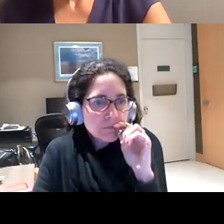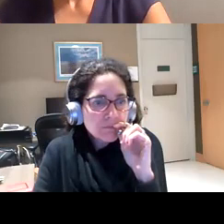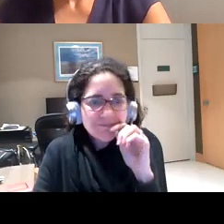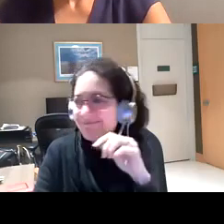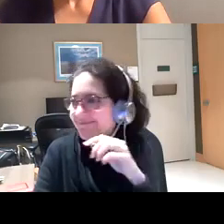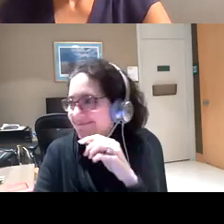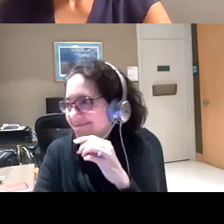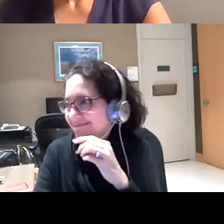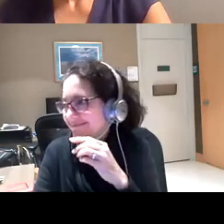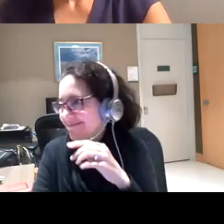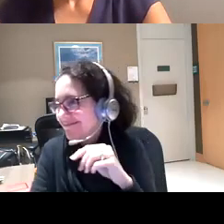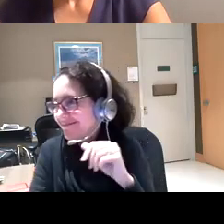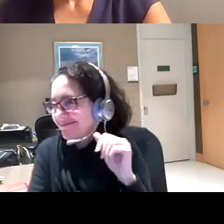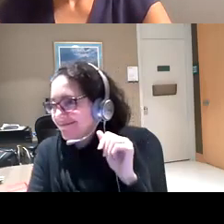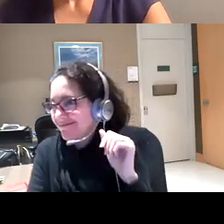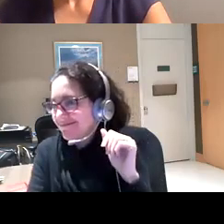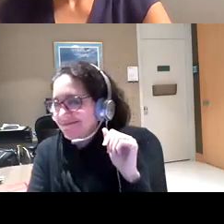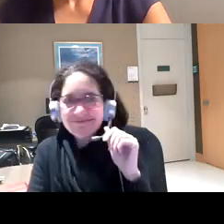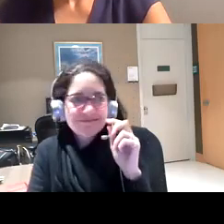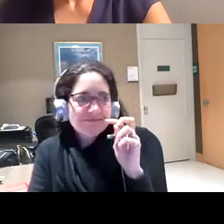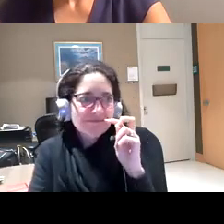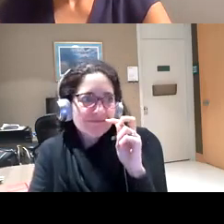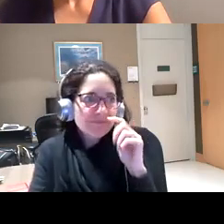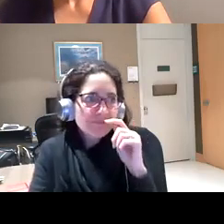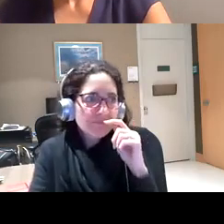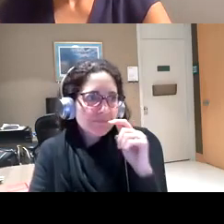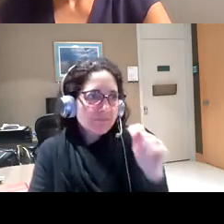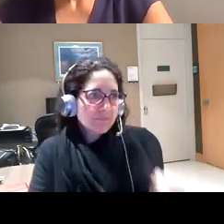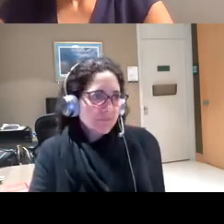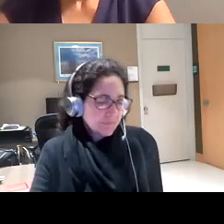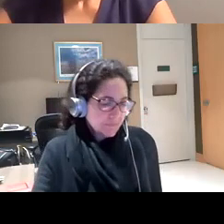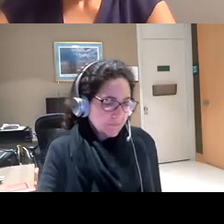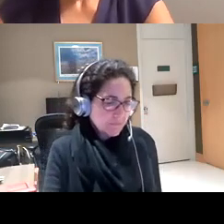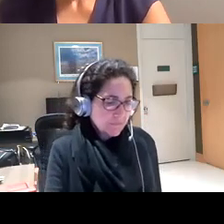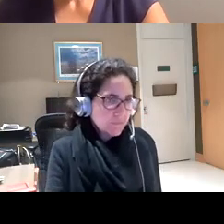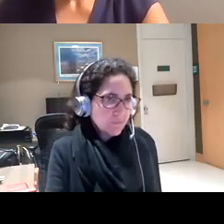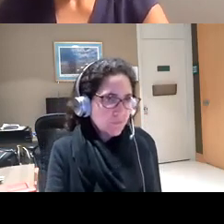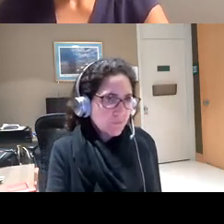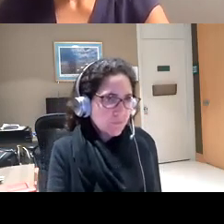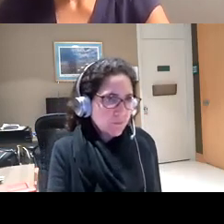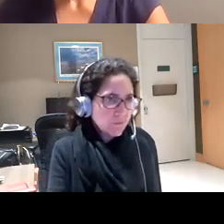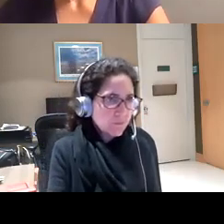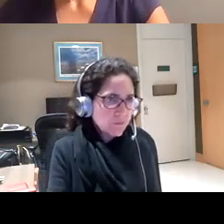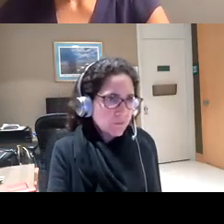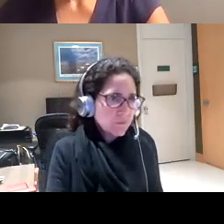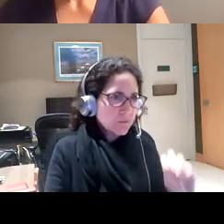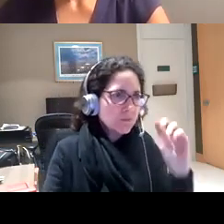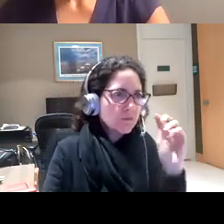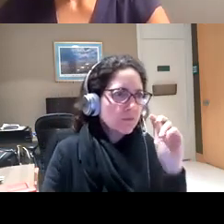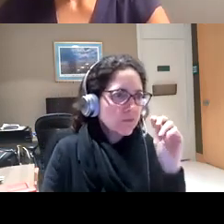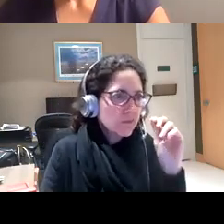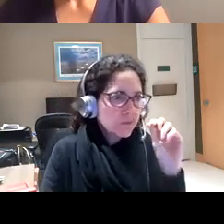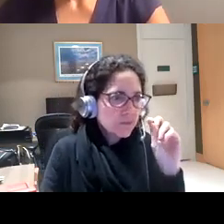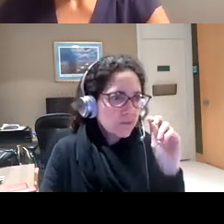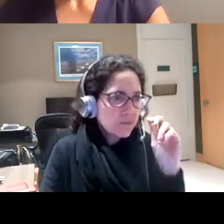pendiente. Queremos recibir todas sus postulaciones. Muchas gracias a todos nuestros partners y a todos los colaboradores que nos han acompañado. Estamos